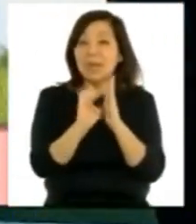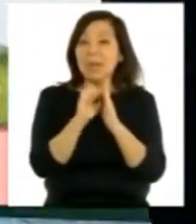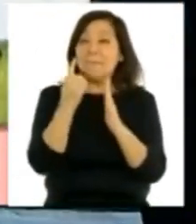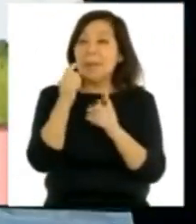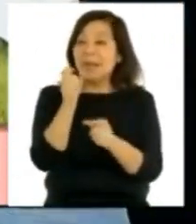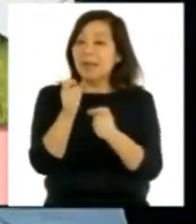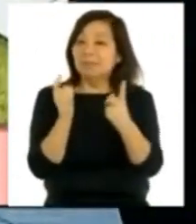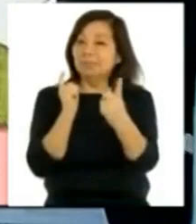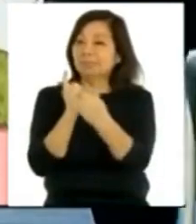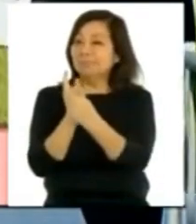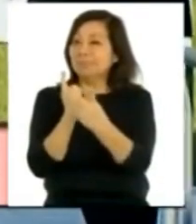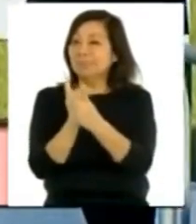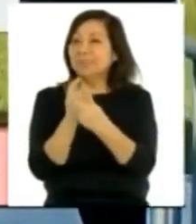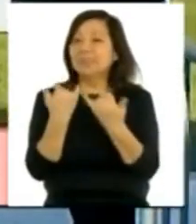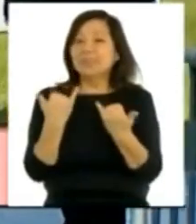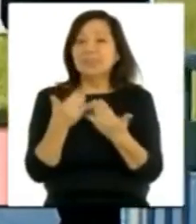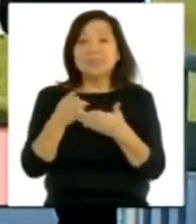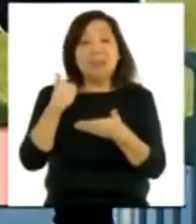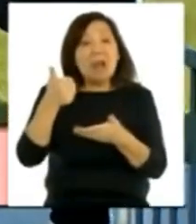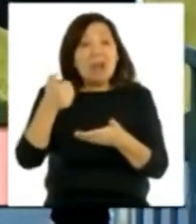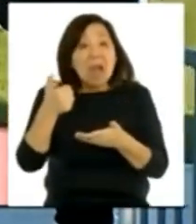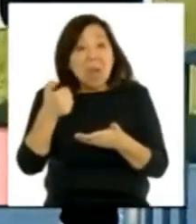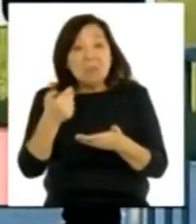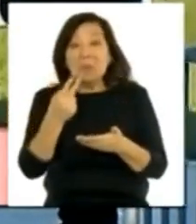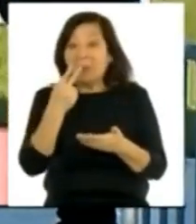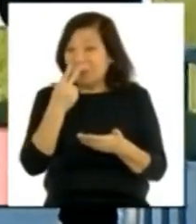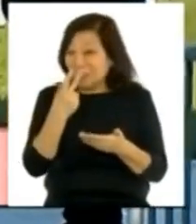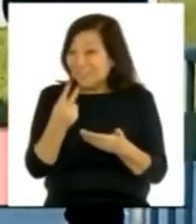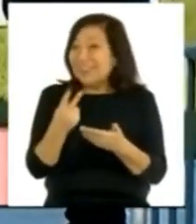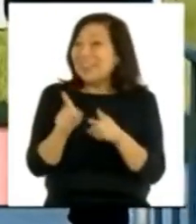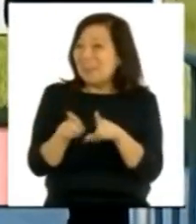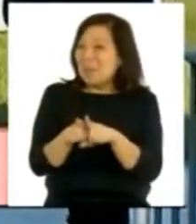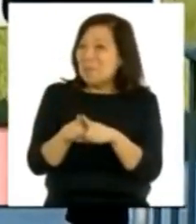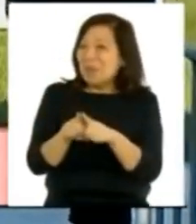ciudadanos, para acercarnos y llevar el lapicero. Veíamos también cómo sacó